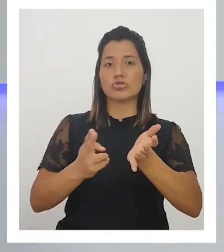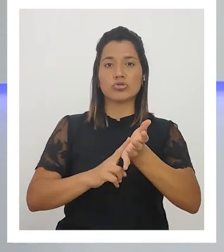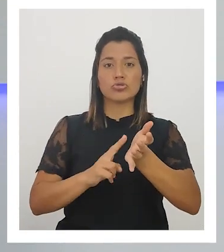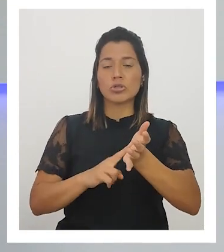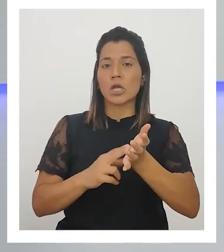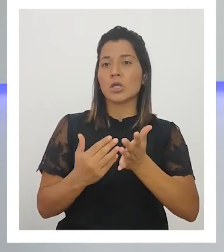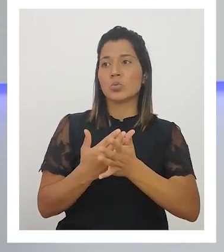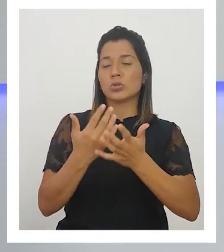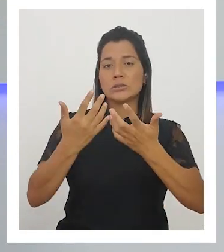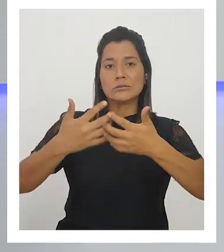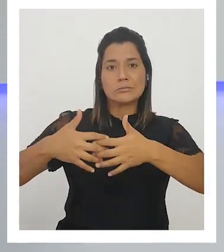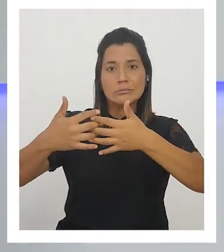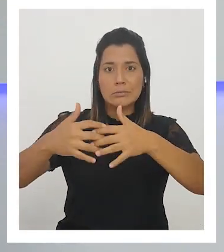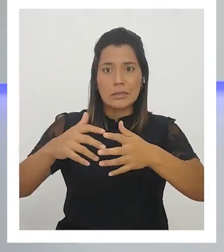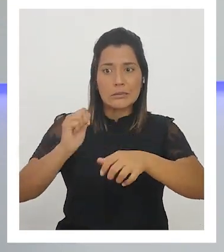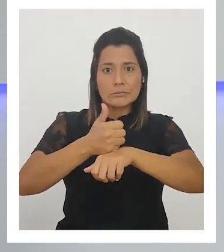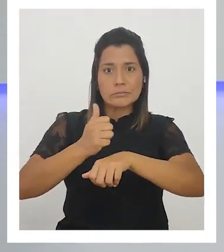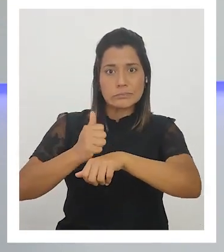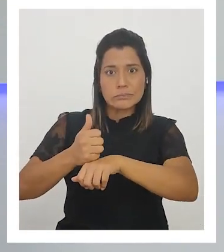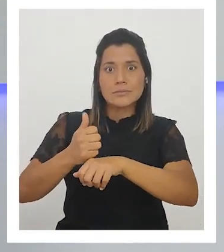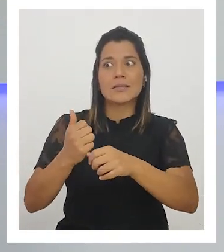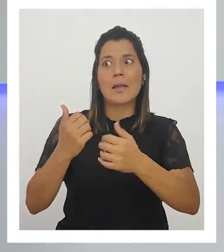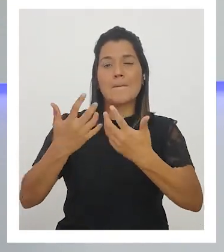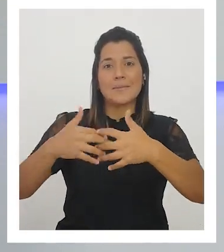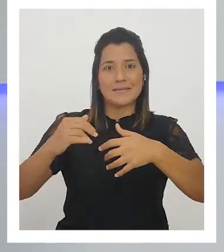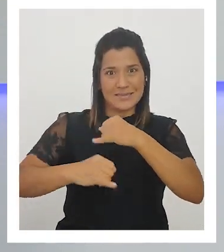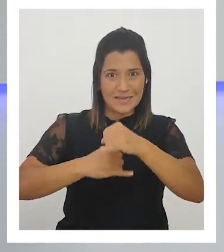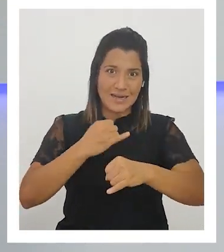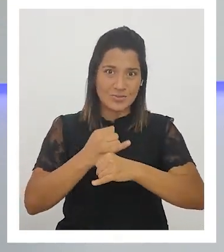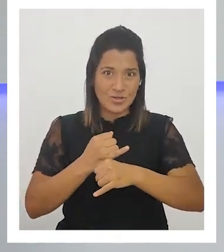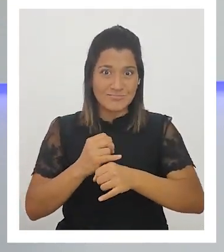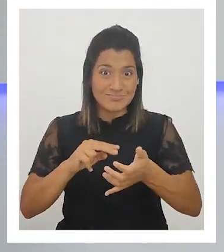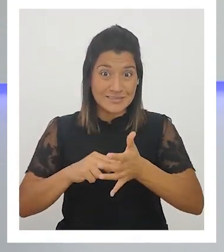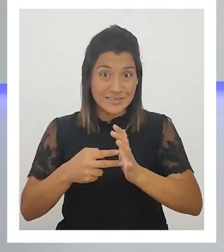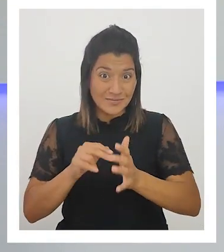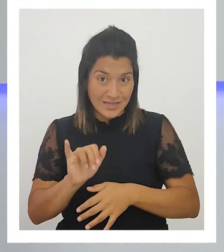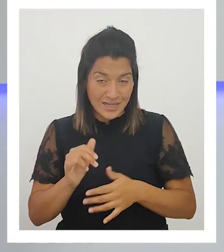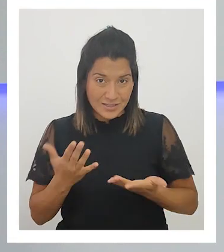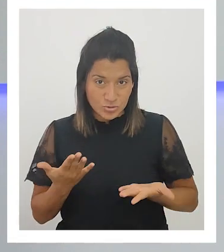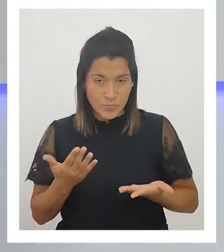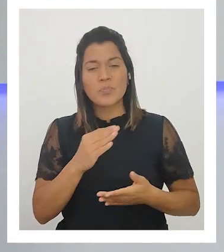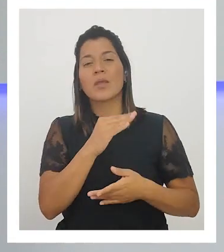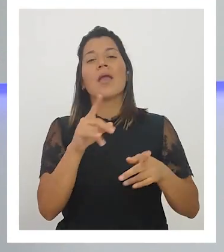está valorando mucho el